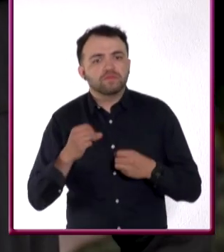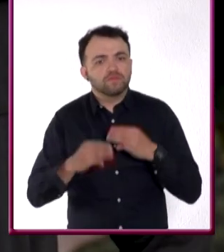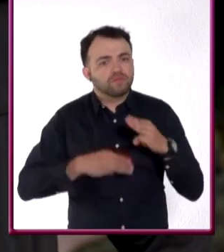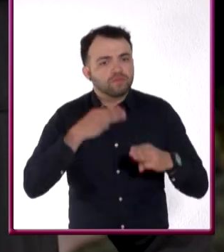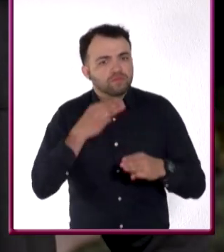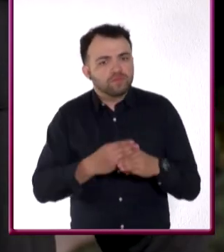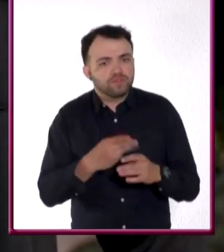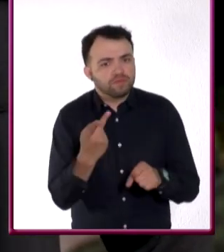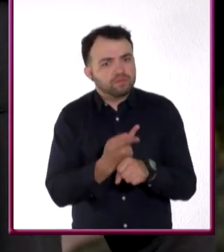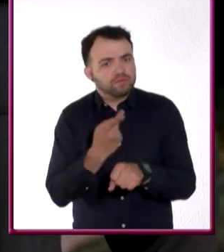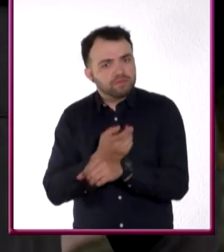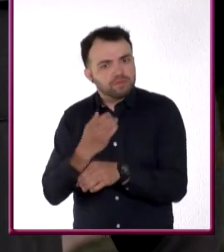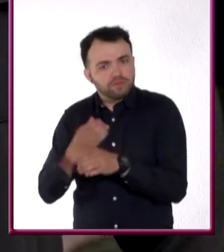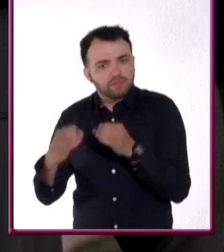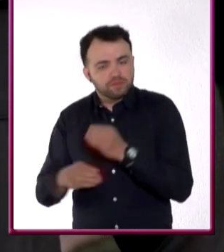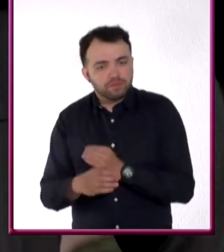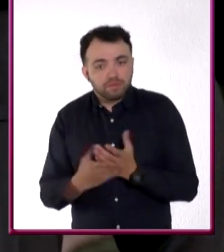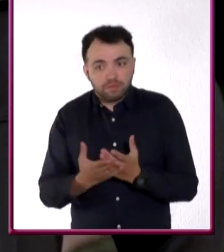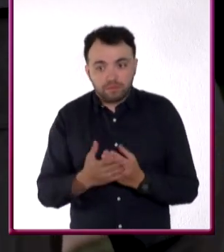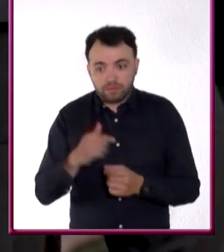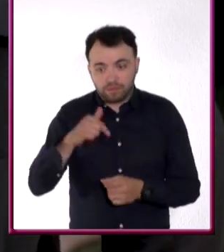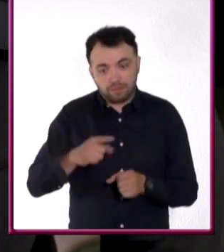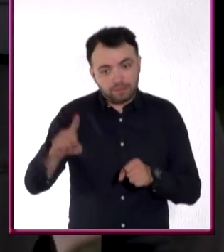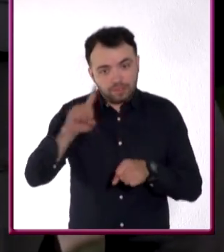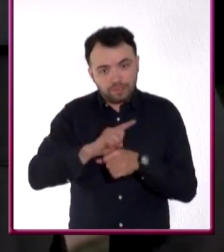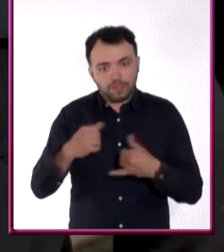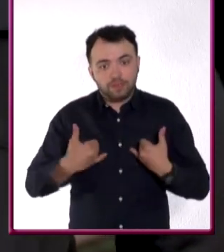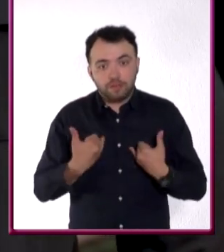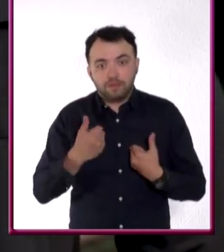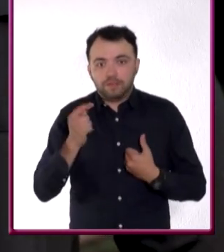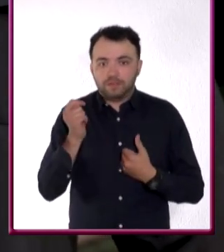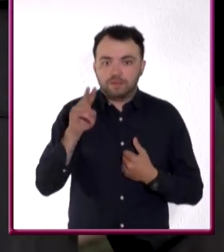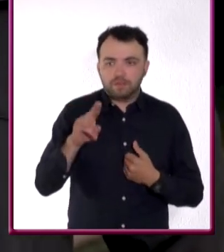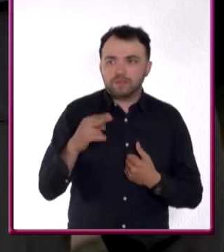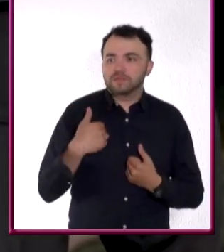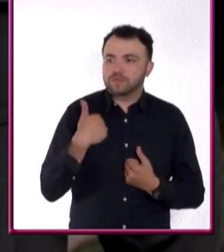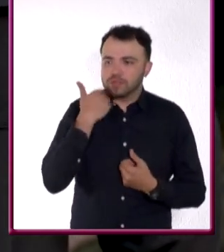Pues así estuvo de bueno este día de Jóvenes en TV. Y no queda más que